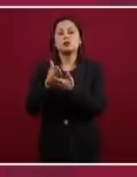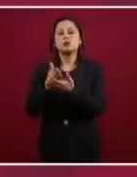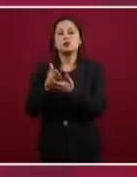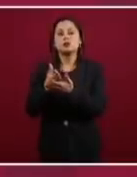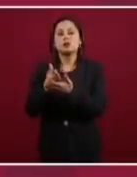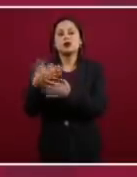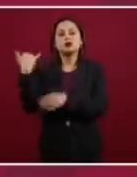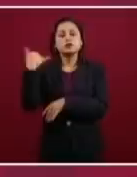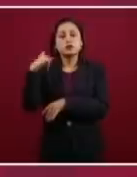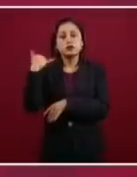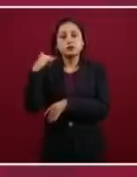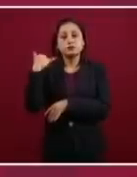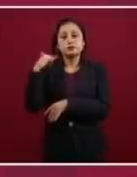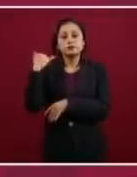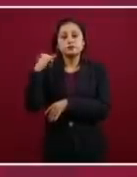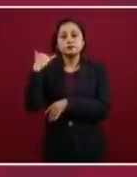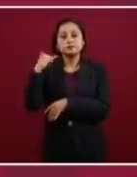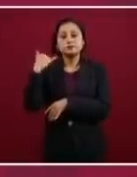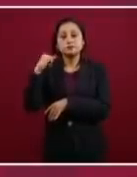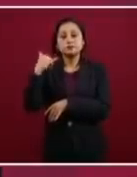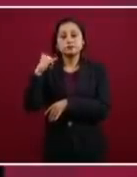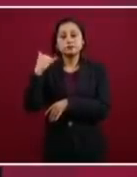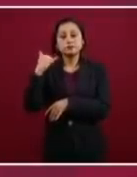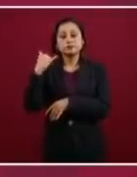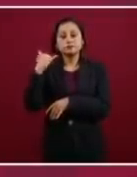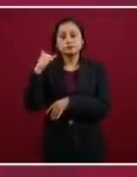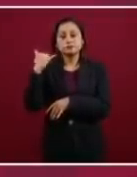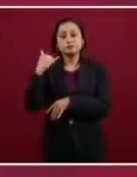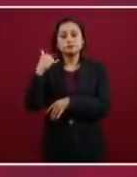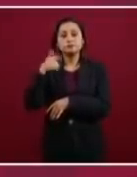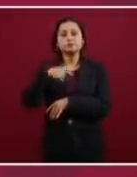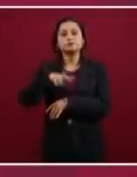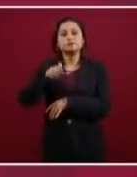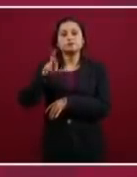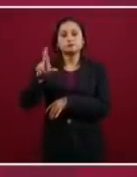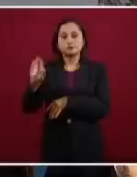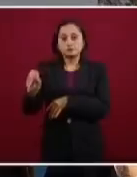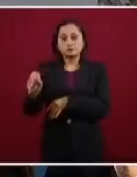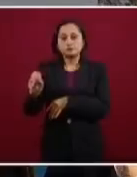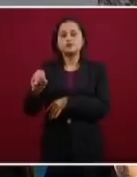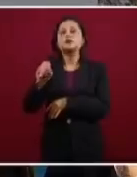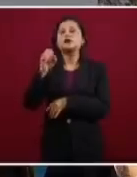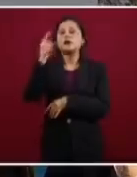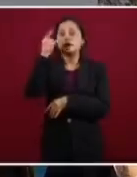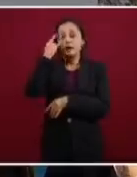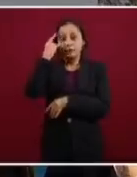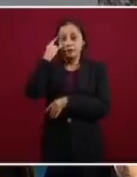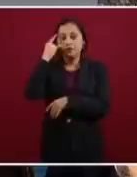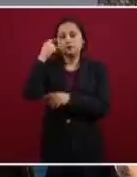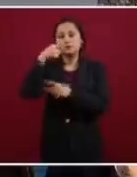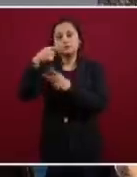yucatán y en linterna roja y en campeche